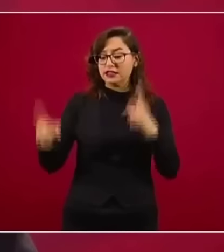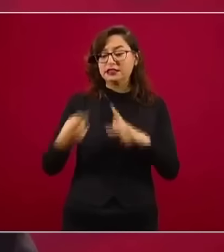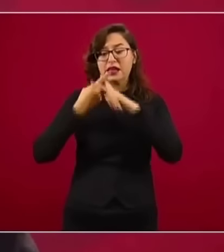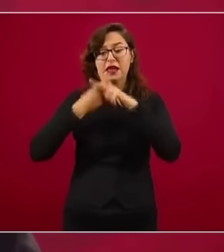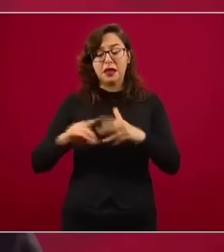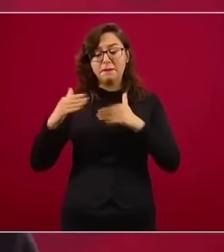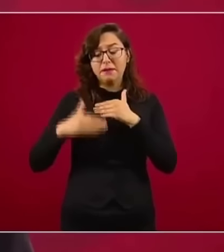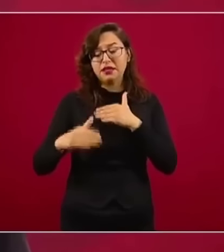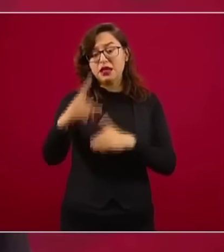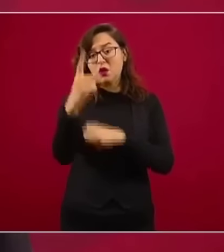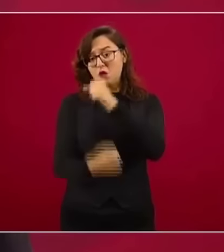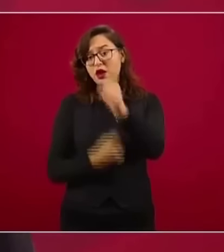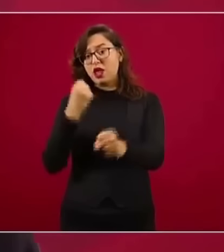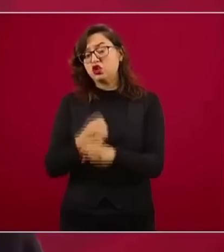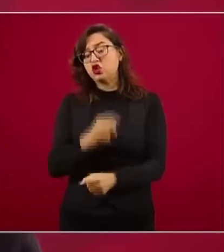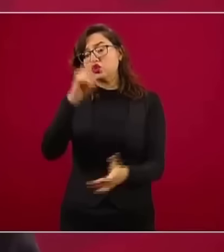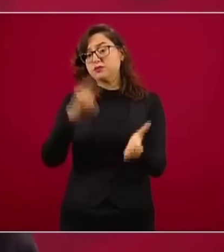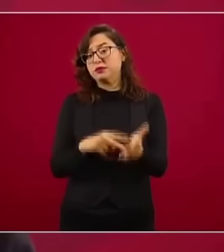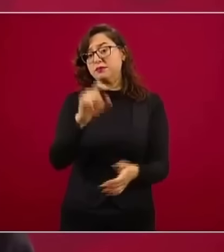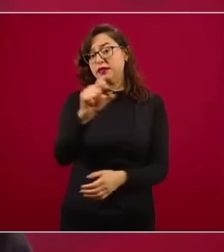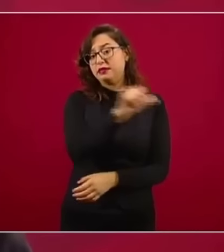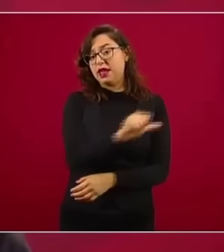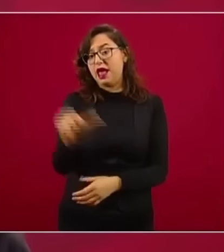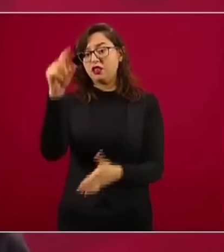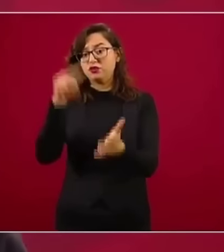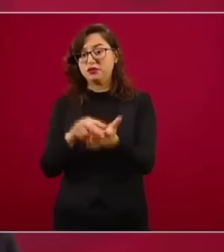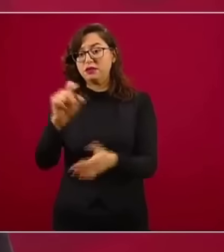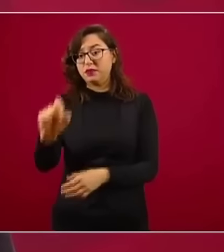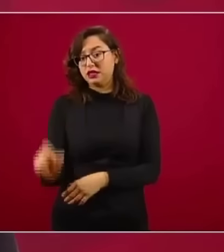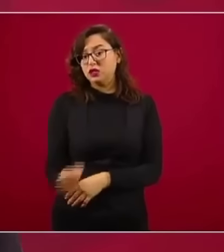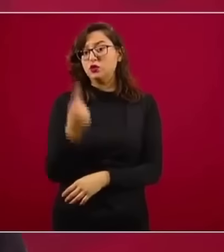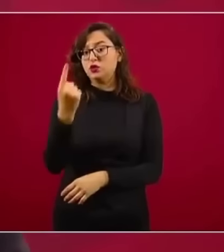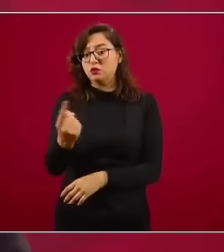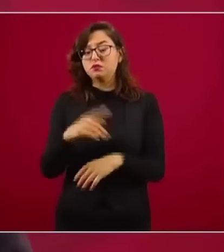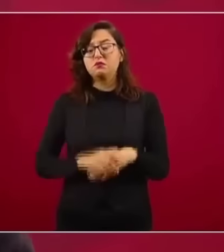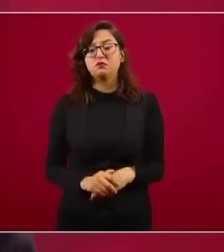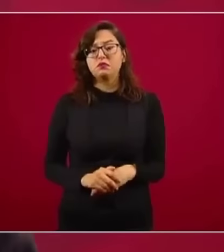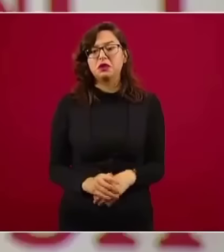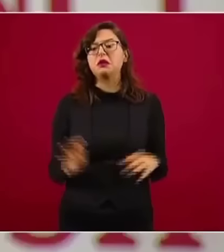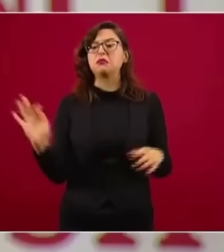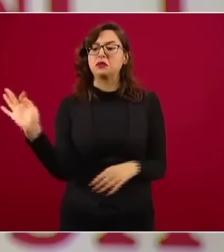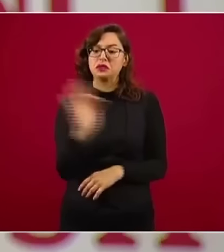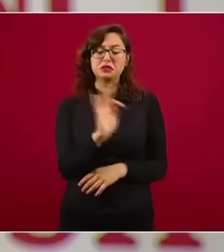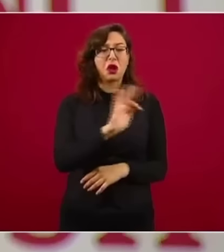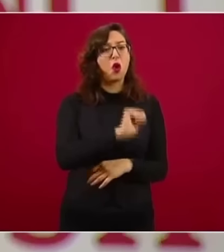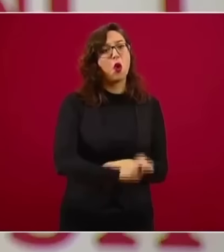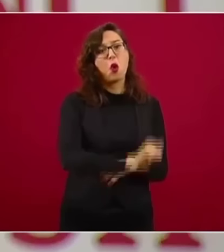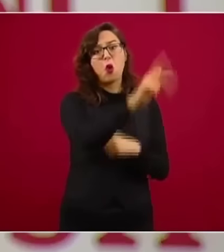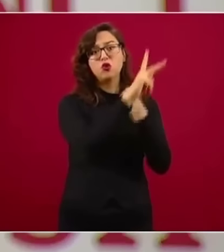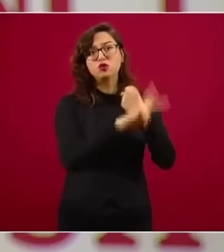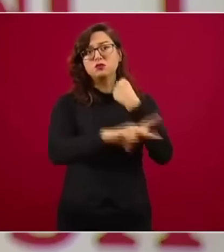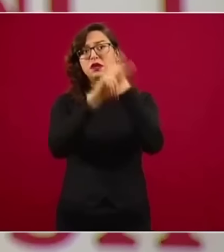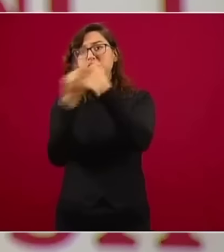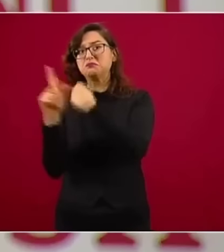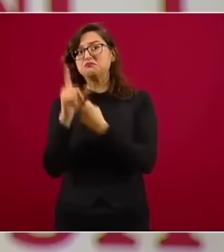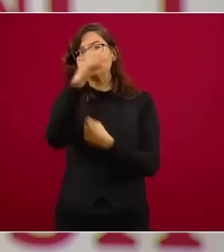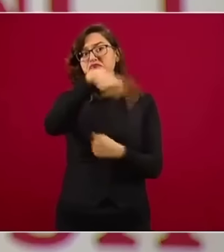2020-2021. Quizá otros países no cuenten con el compromiso del magisterio